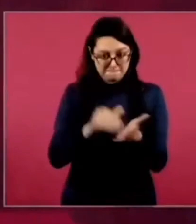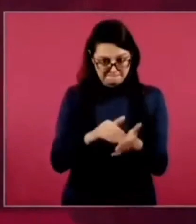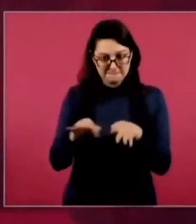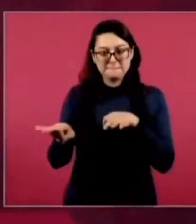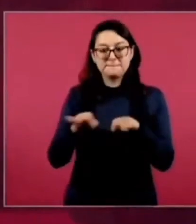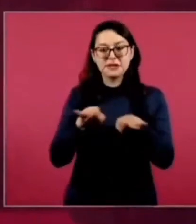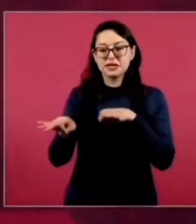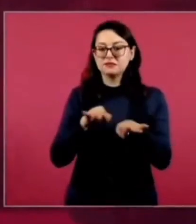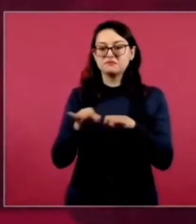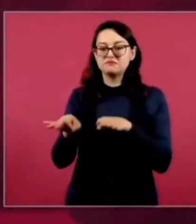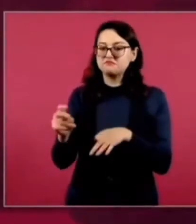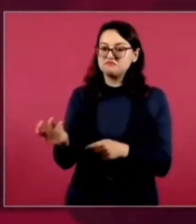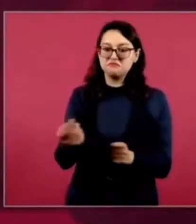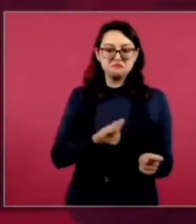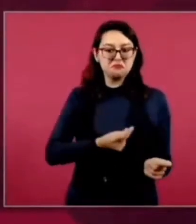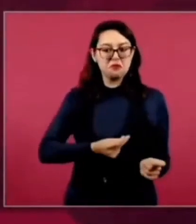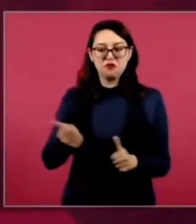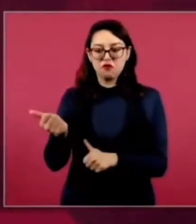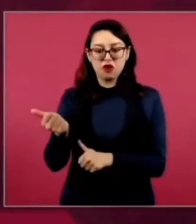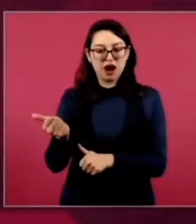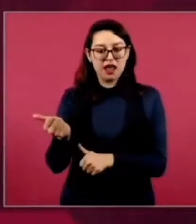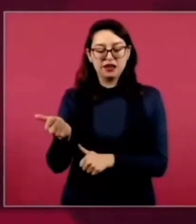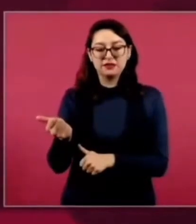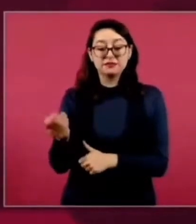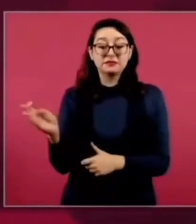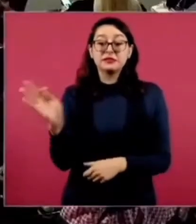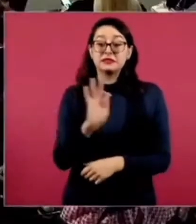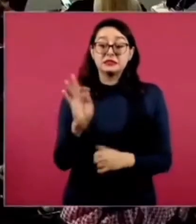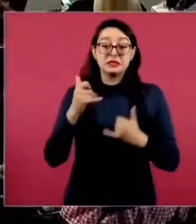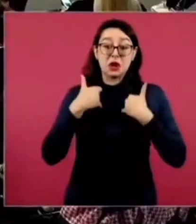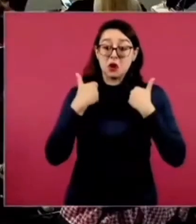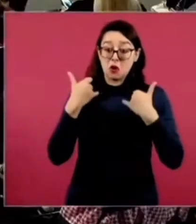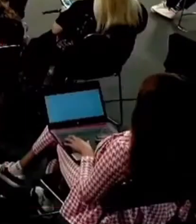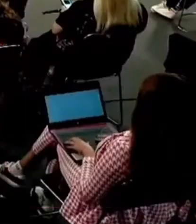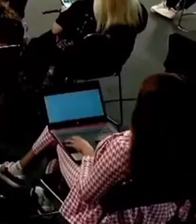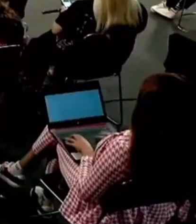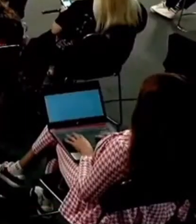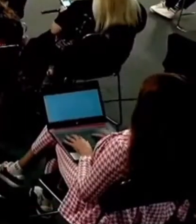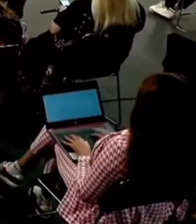trabajadores. Esto también para los jóvenes, bueno, ya estaban